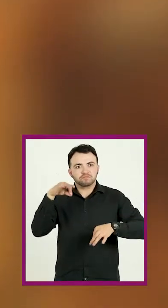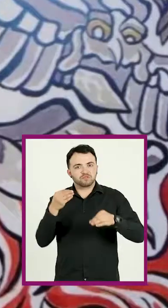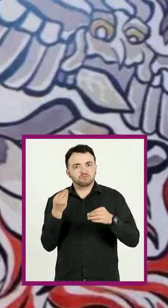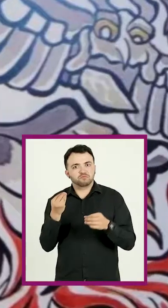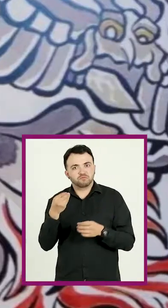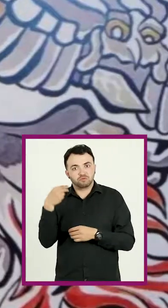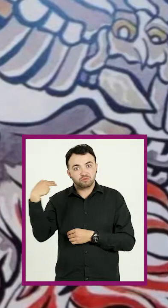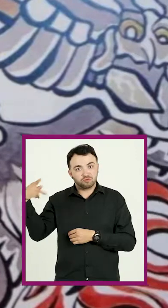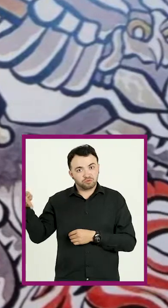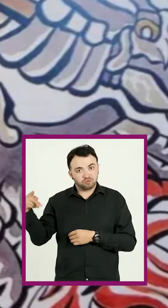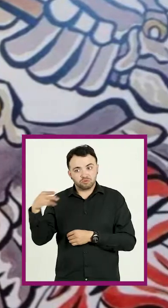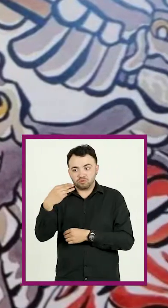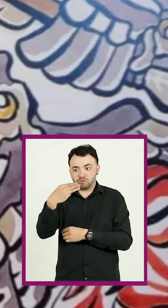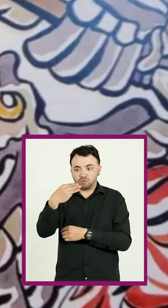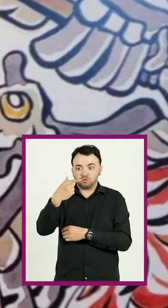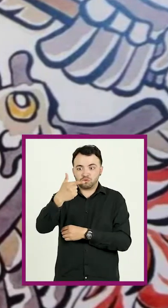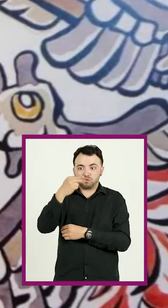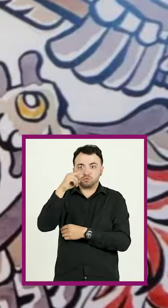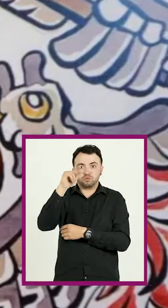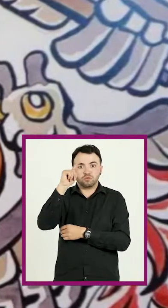tesoro literario de los mayas.